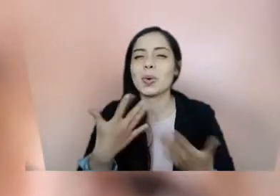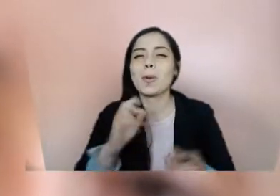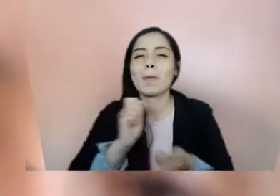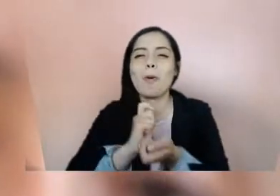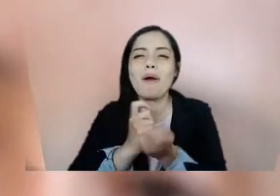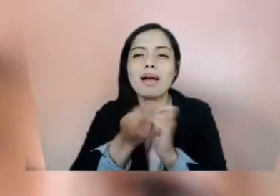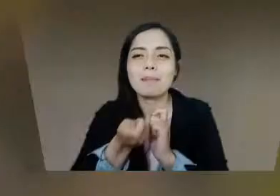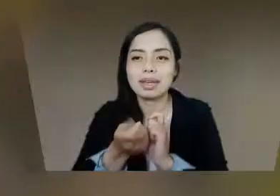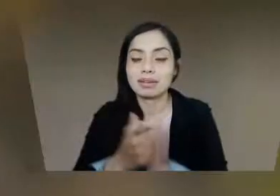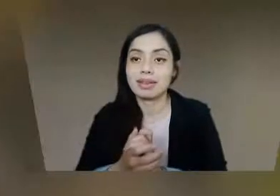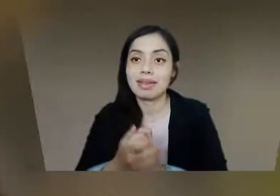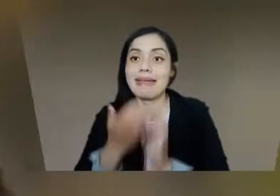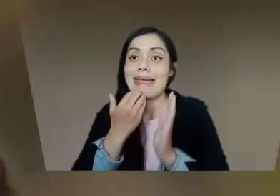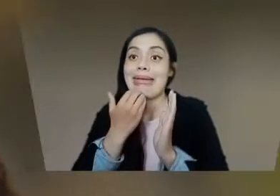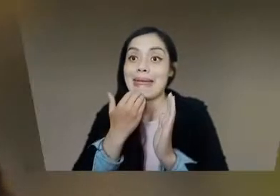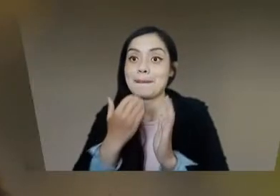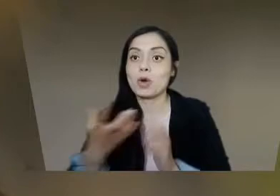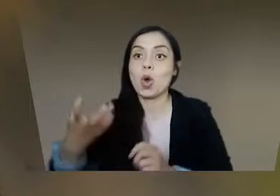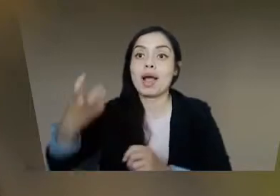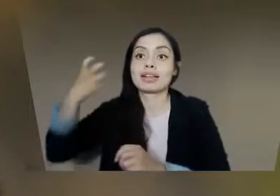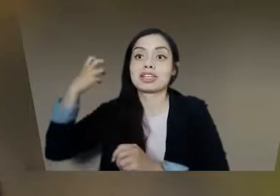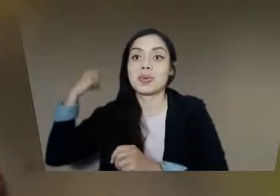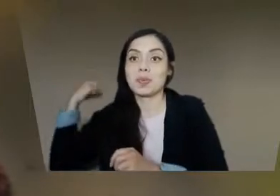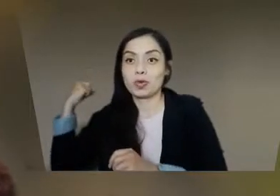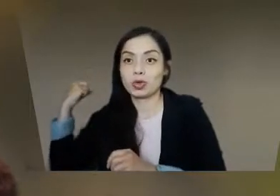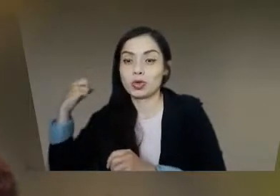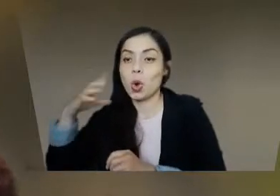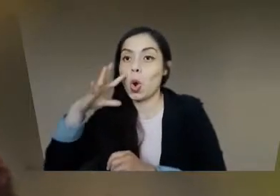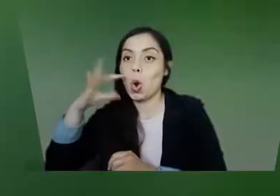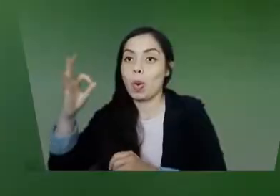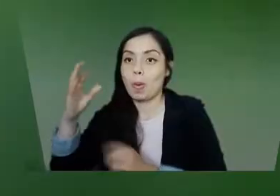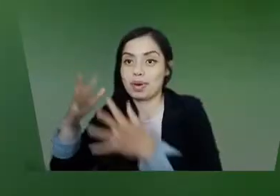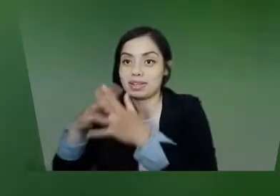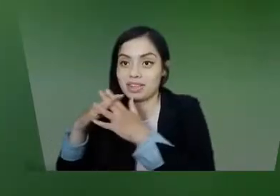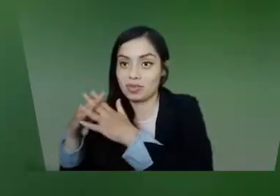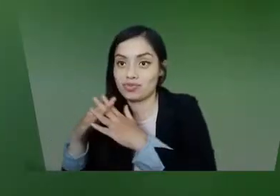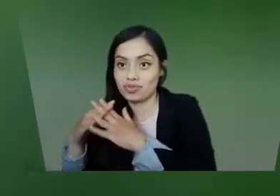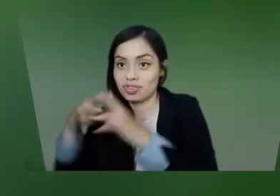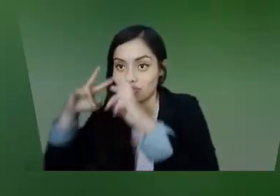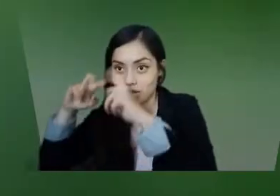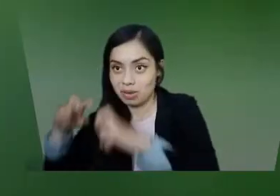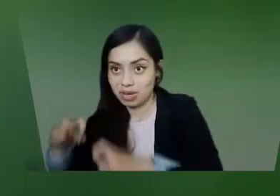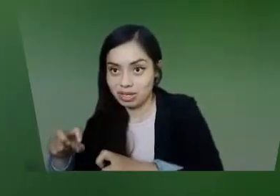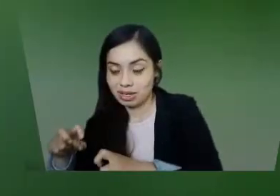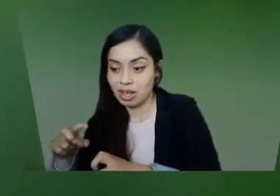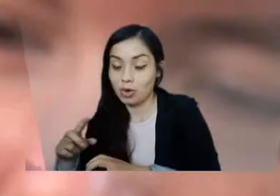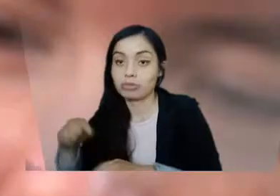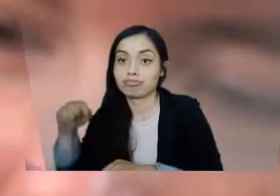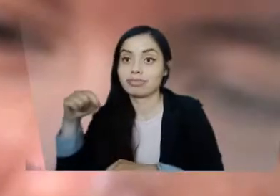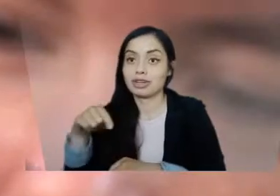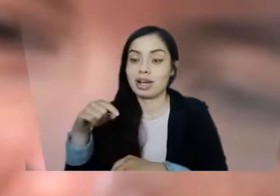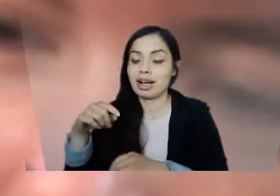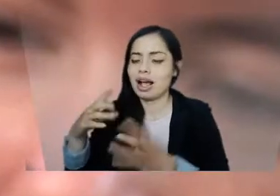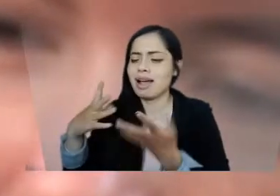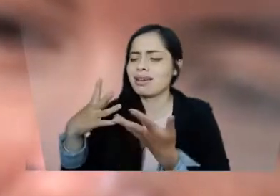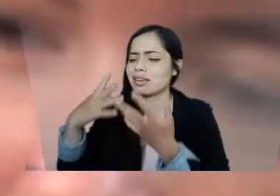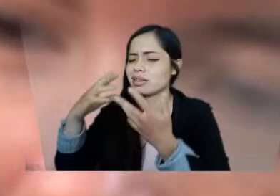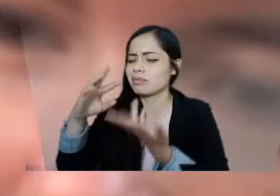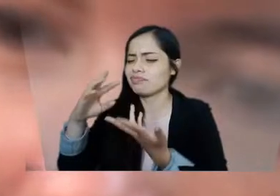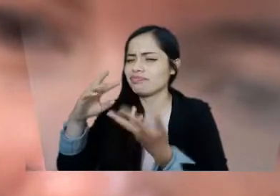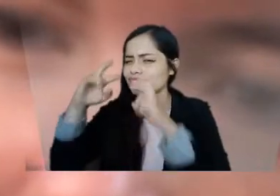obtener un montón de información que no hubiéramos podido obtener, por ejemplo, de unos datos en una hoja o de una foto.